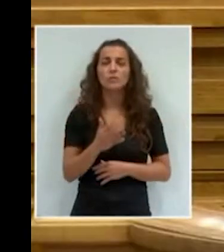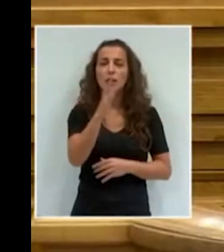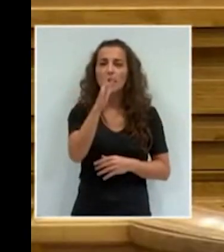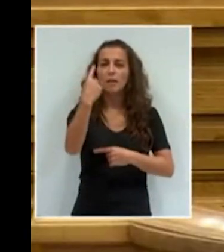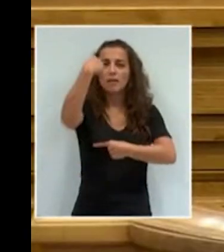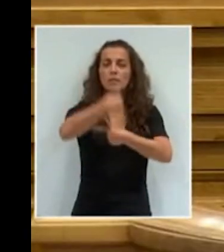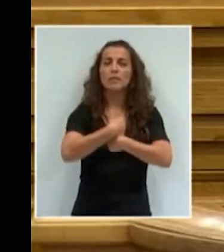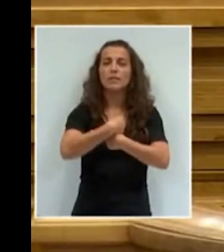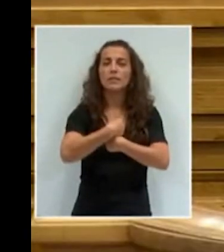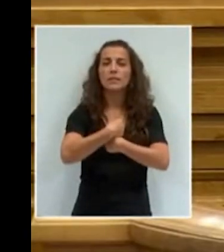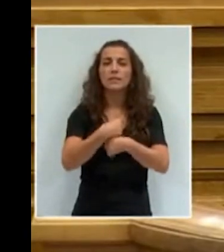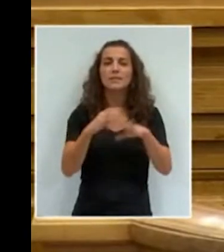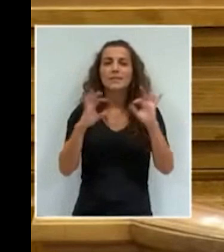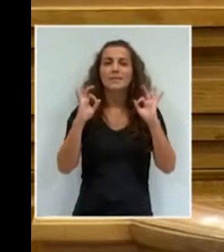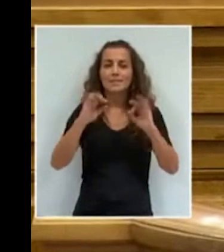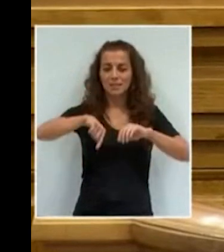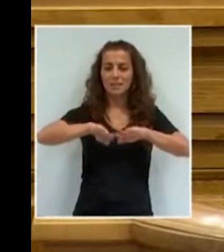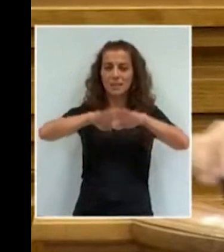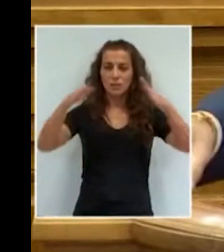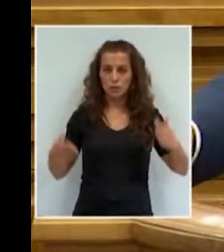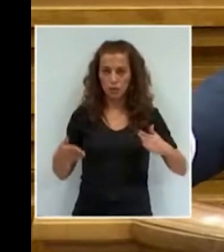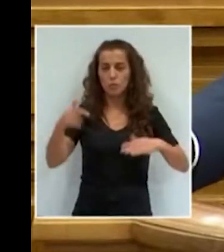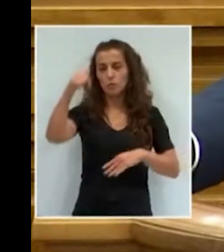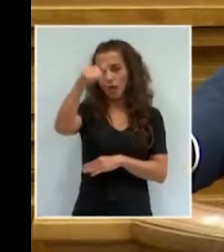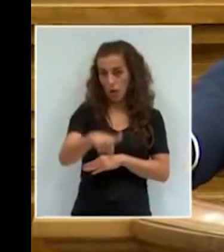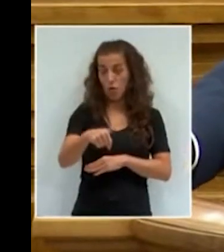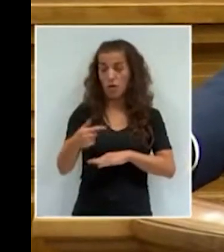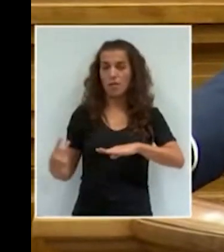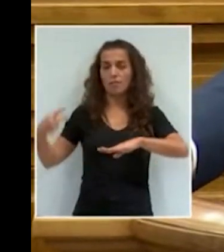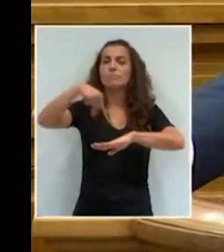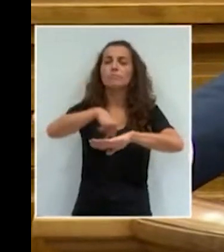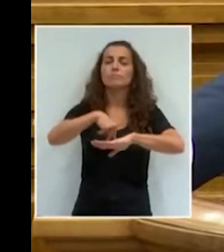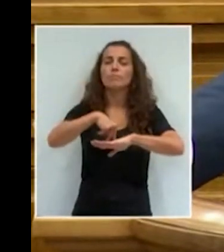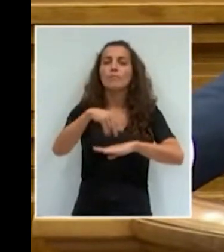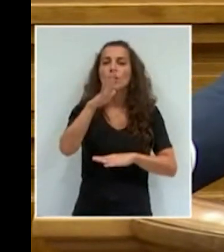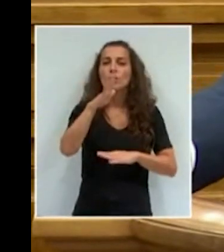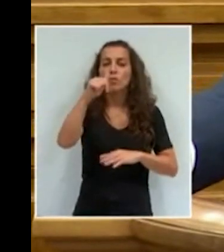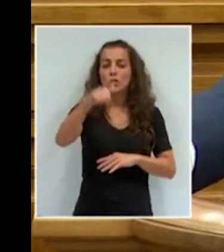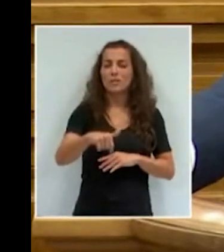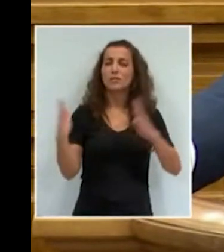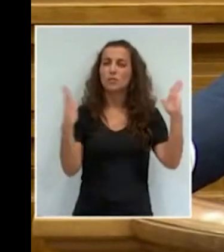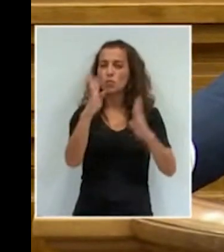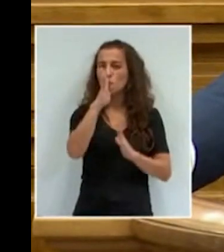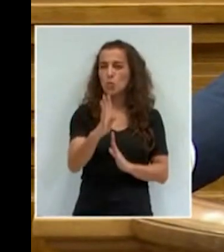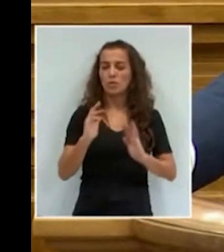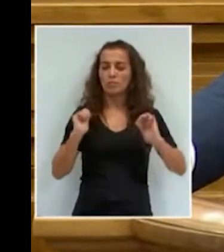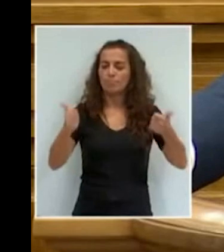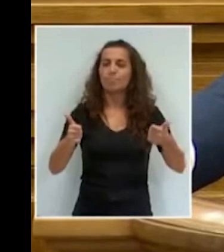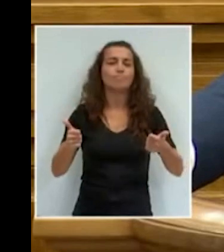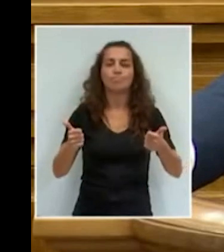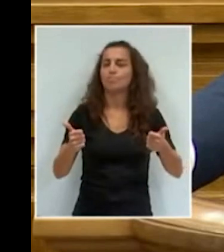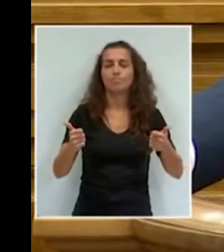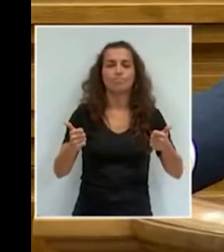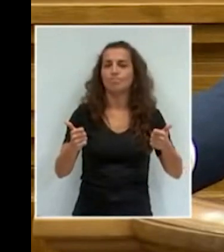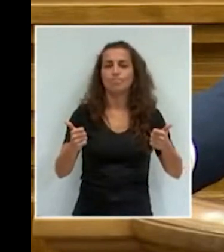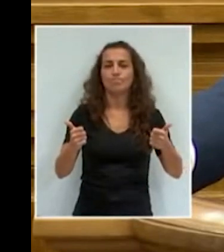están sucediendo en el entorno de Pedro Sánchez y que llevarán al presidente del Gobierno a declarar como testigo en el caso de su esposa, Begoña Gómez. Así lo ha